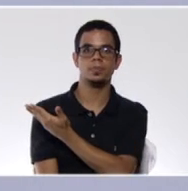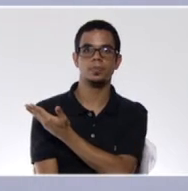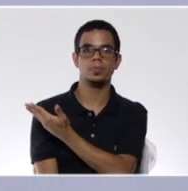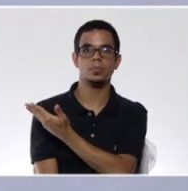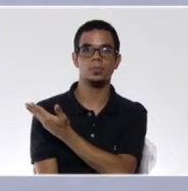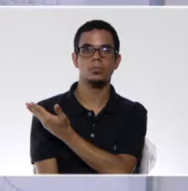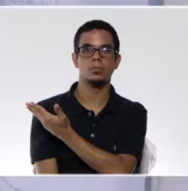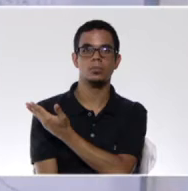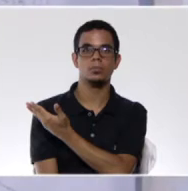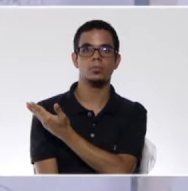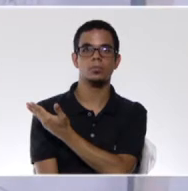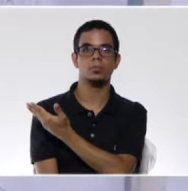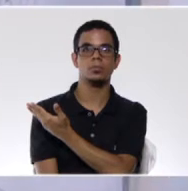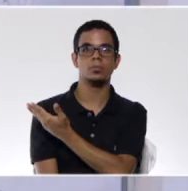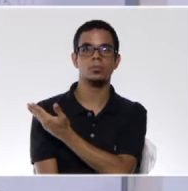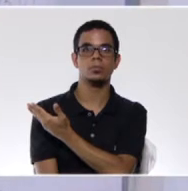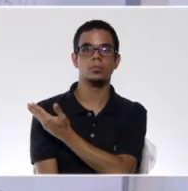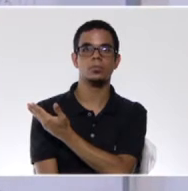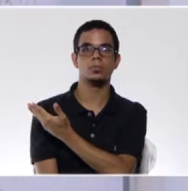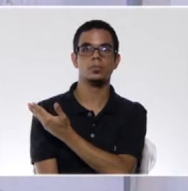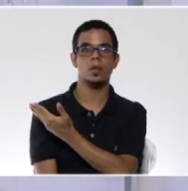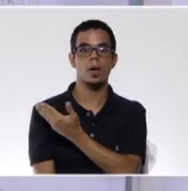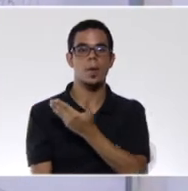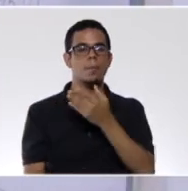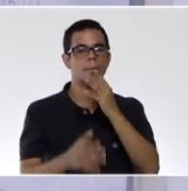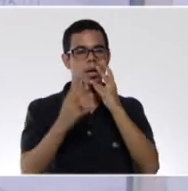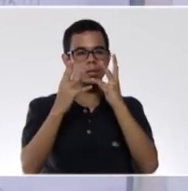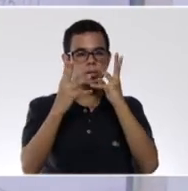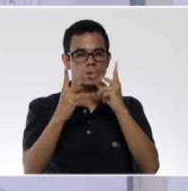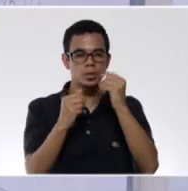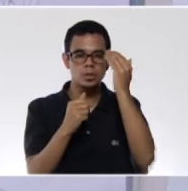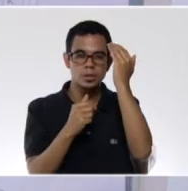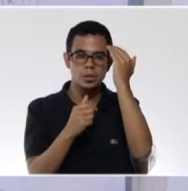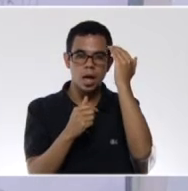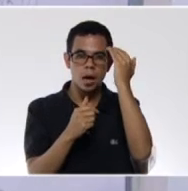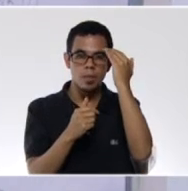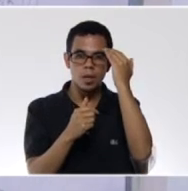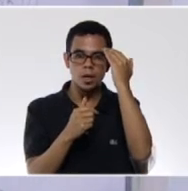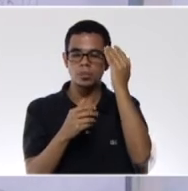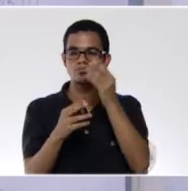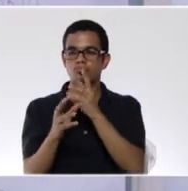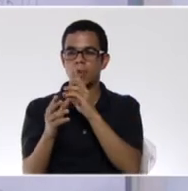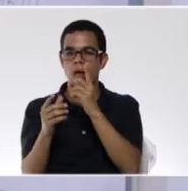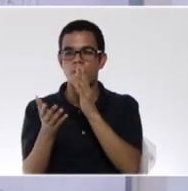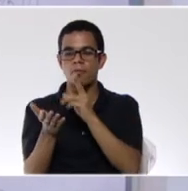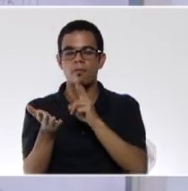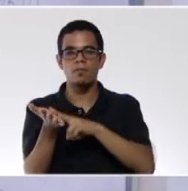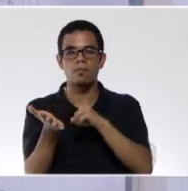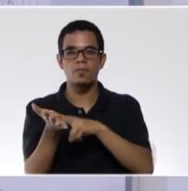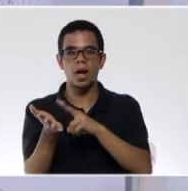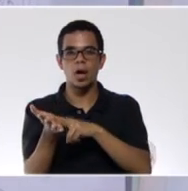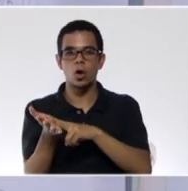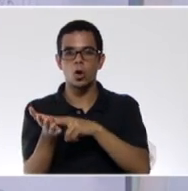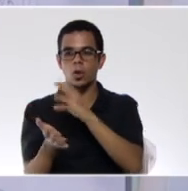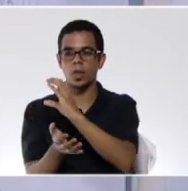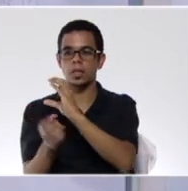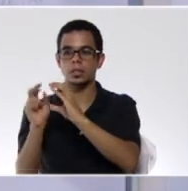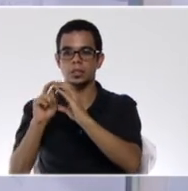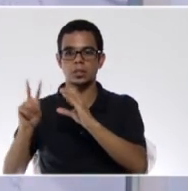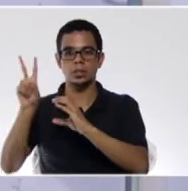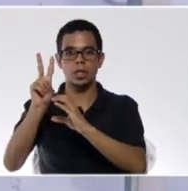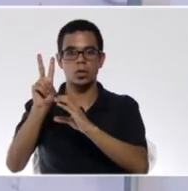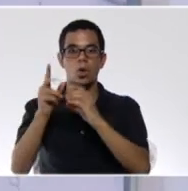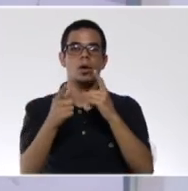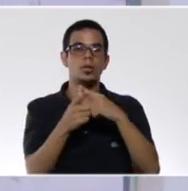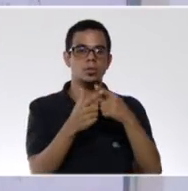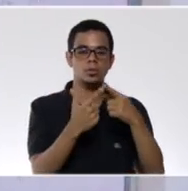Entonces, para que redacten la conclusión del ejercicio, el otro cateto del triángulo rectángulo mide raíz de